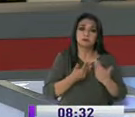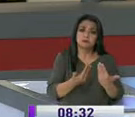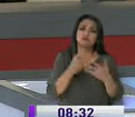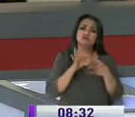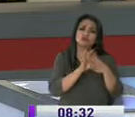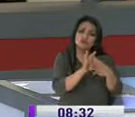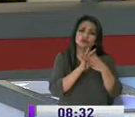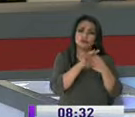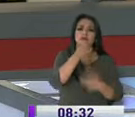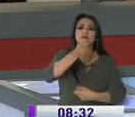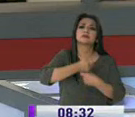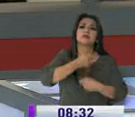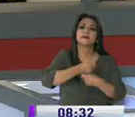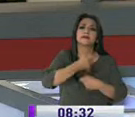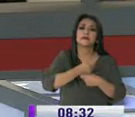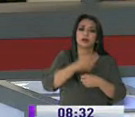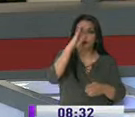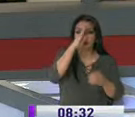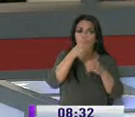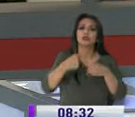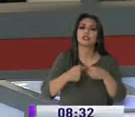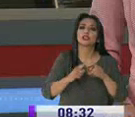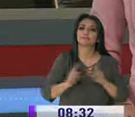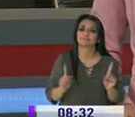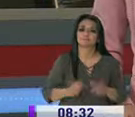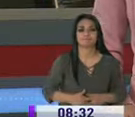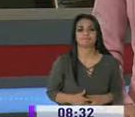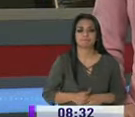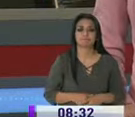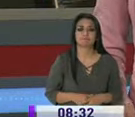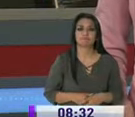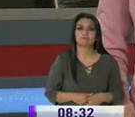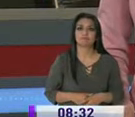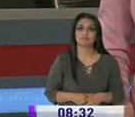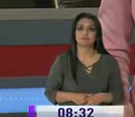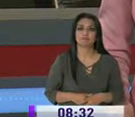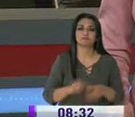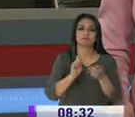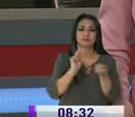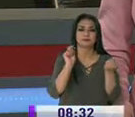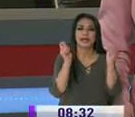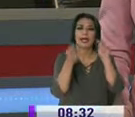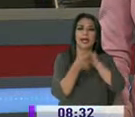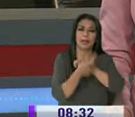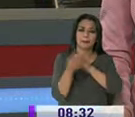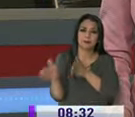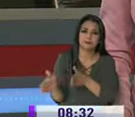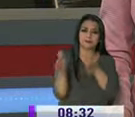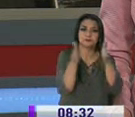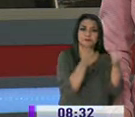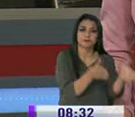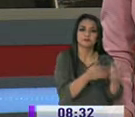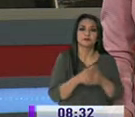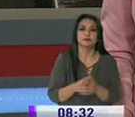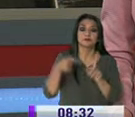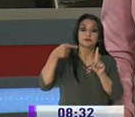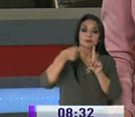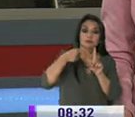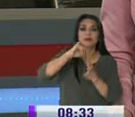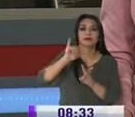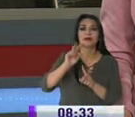el 17 de enero. Me referí justamente a los hechos acaecidos en el municipio, si